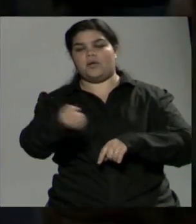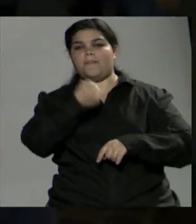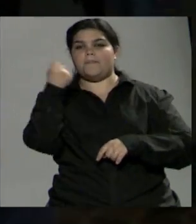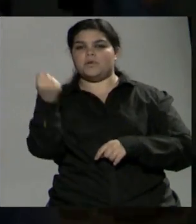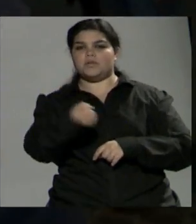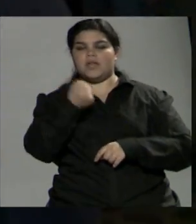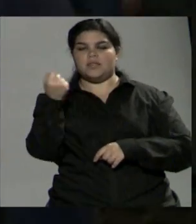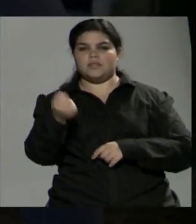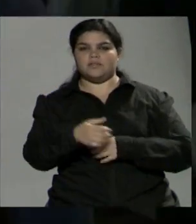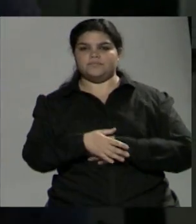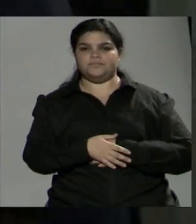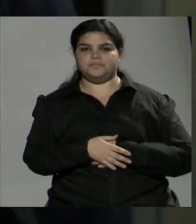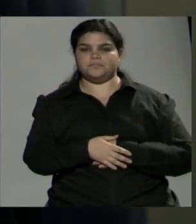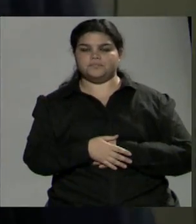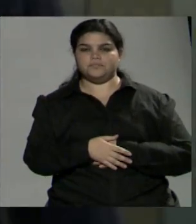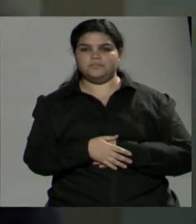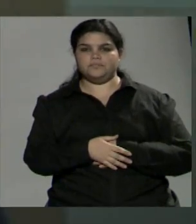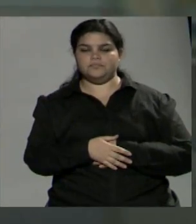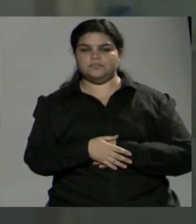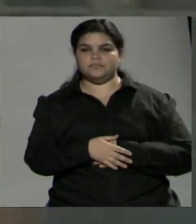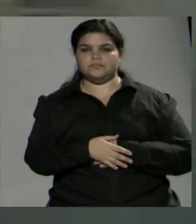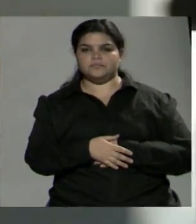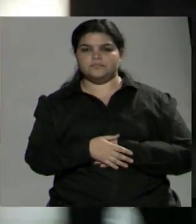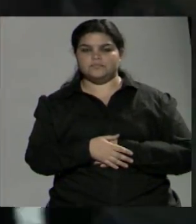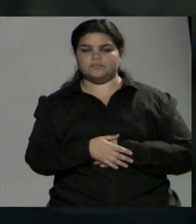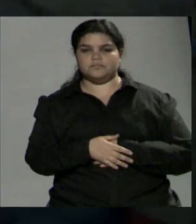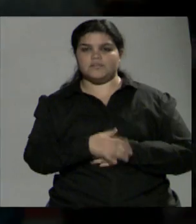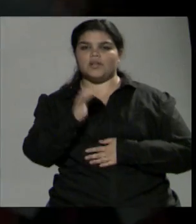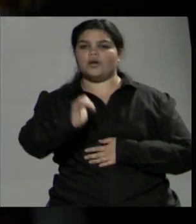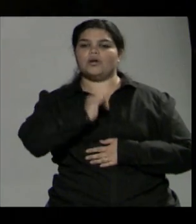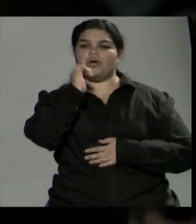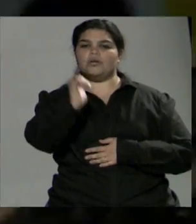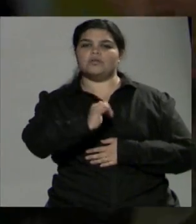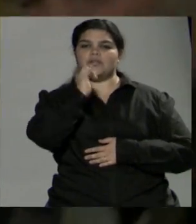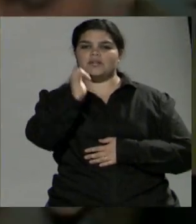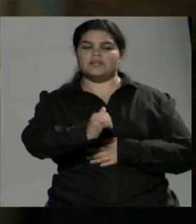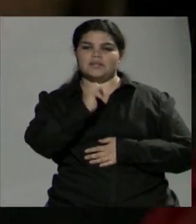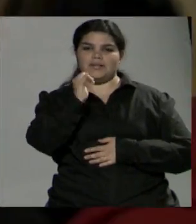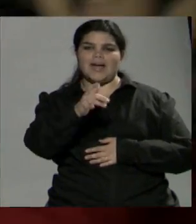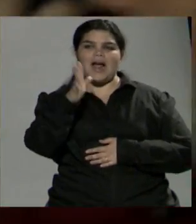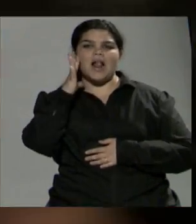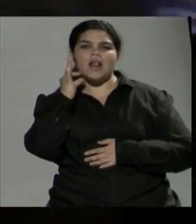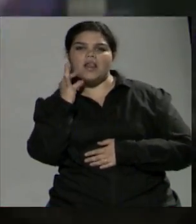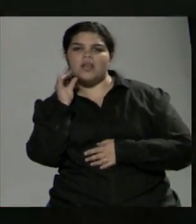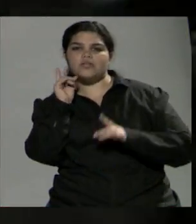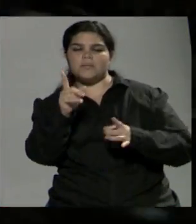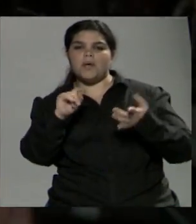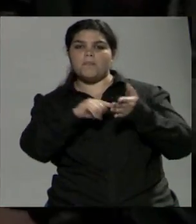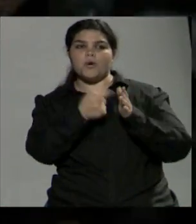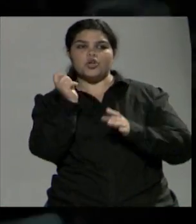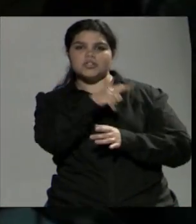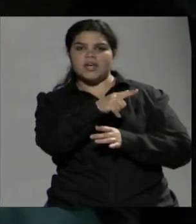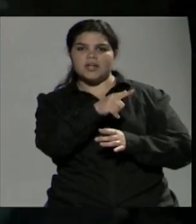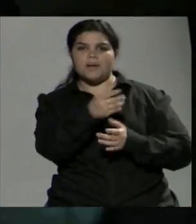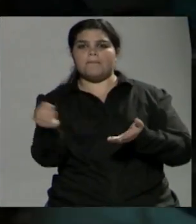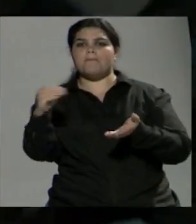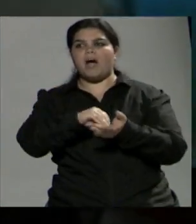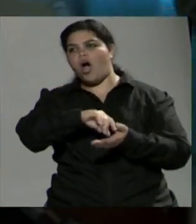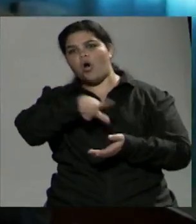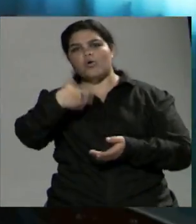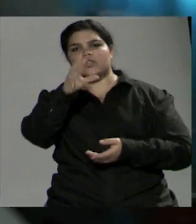Bullrich o en Fernández de Kirchner. Bien. La otra cuestión es que si uno quisiera hacer